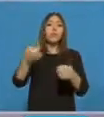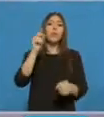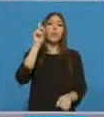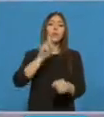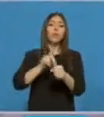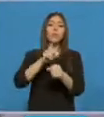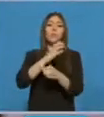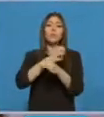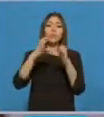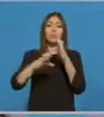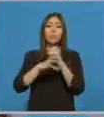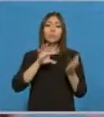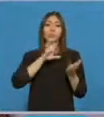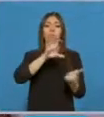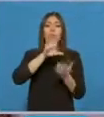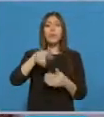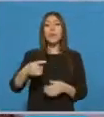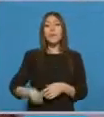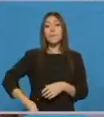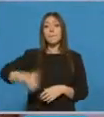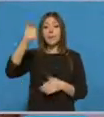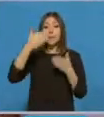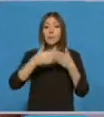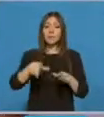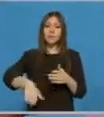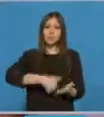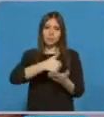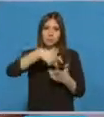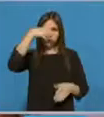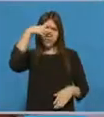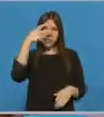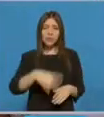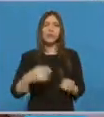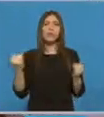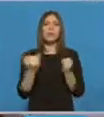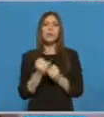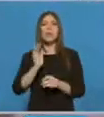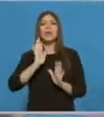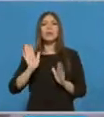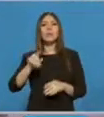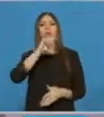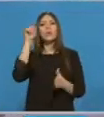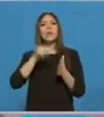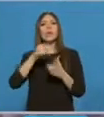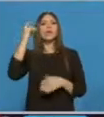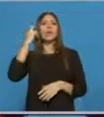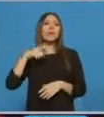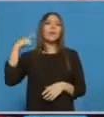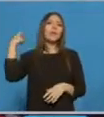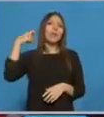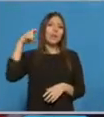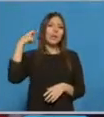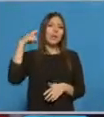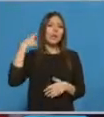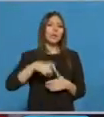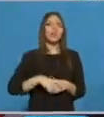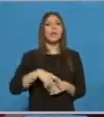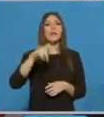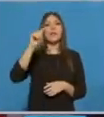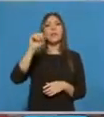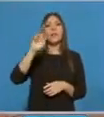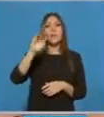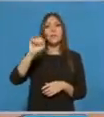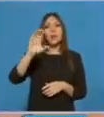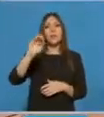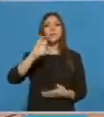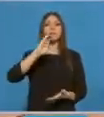uno de los primeros que se aperturó fue el de la Ciudad de México. Estamos hablando que también se han aperturado en Guerrero, Querétaro, Tabasco,